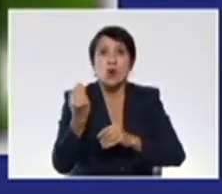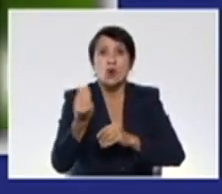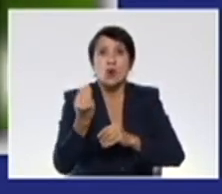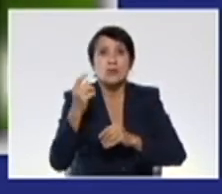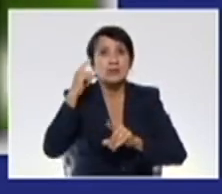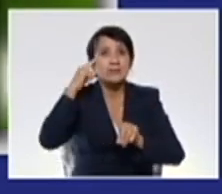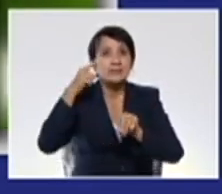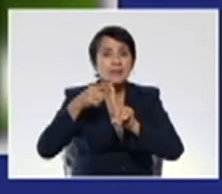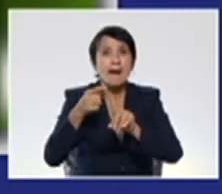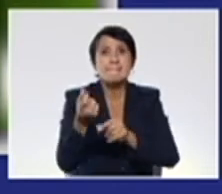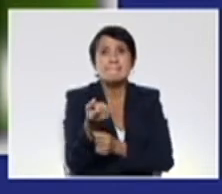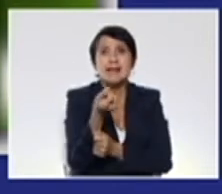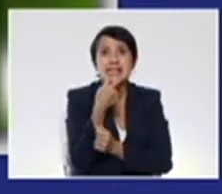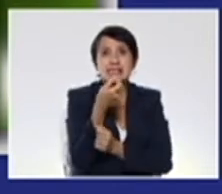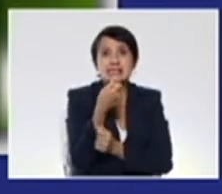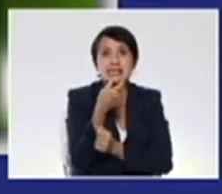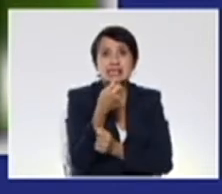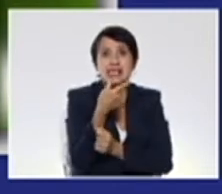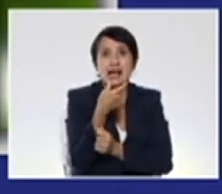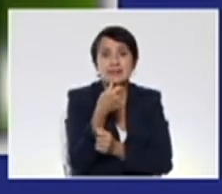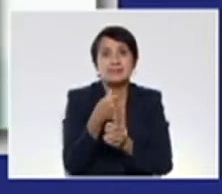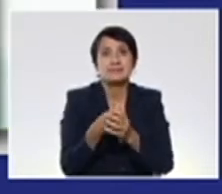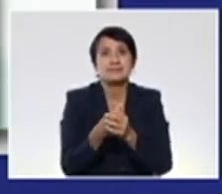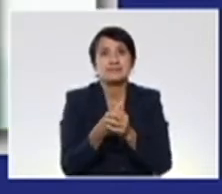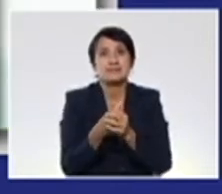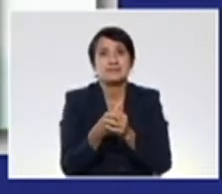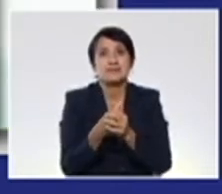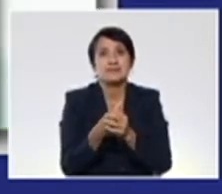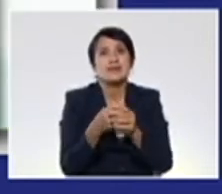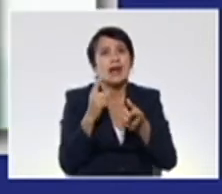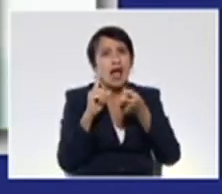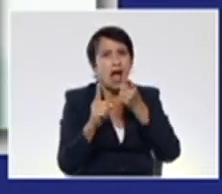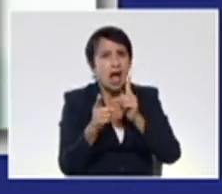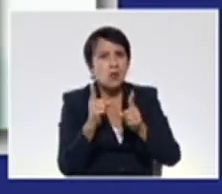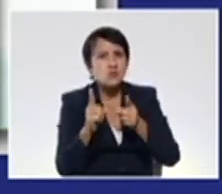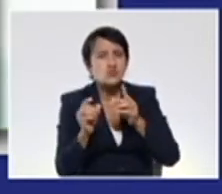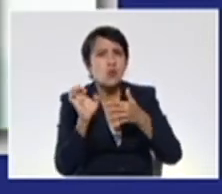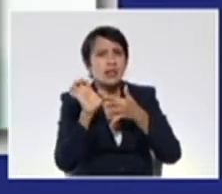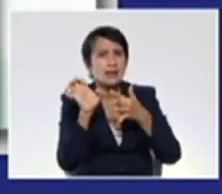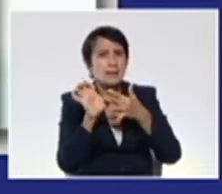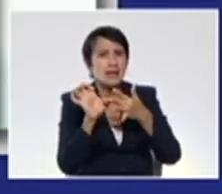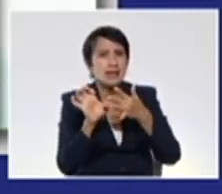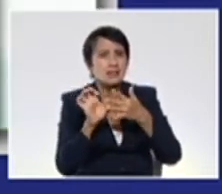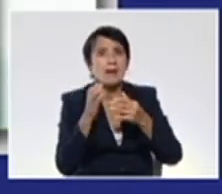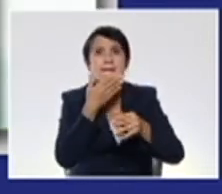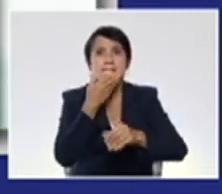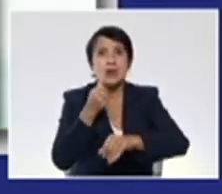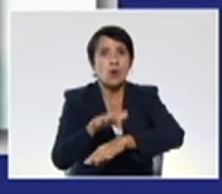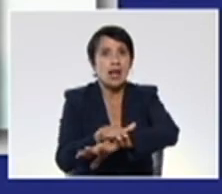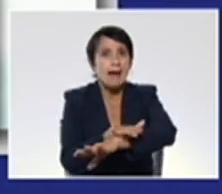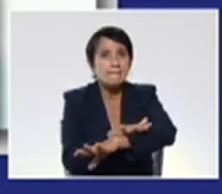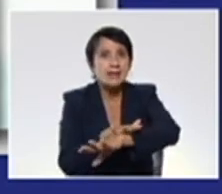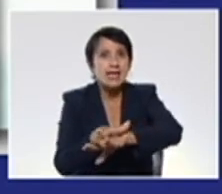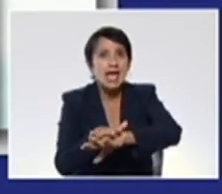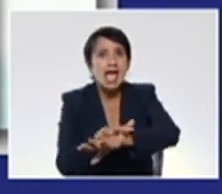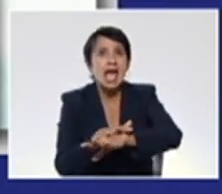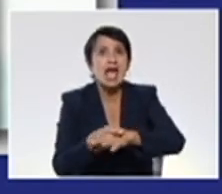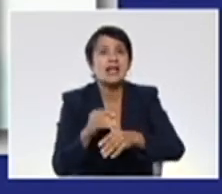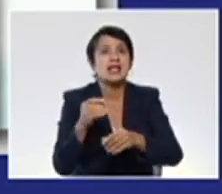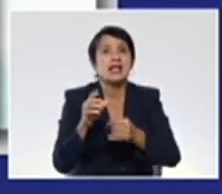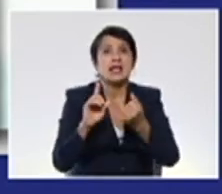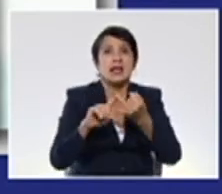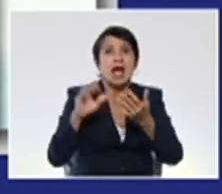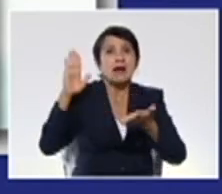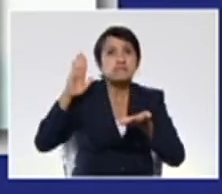fines medicinales y cosmetológicos. Veamos algunos de sus beneficios. Mejora la piel, es un